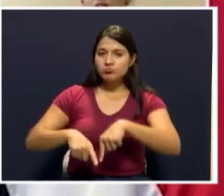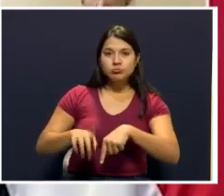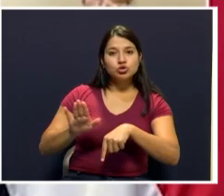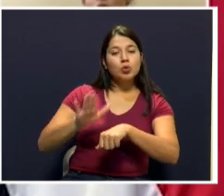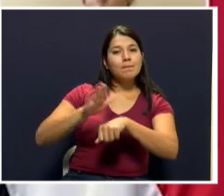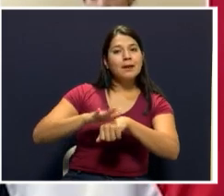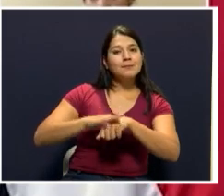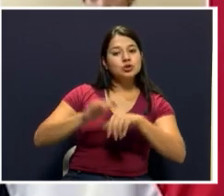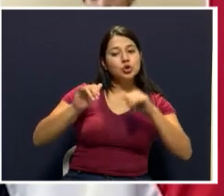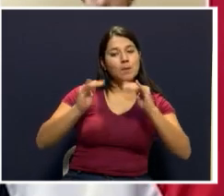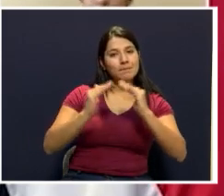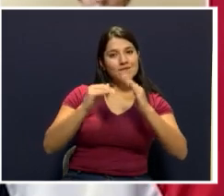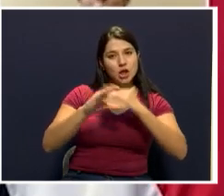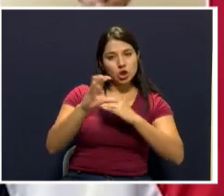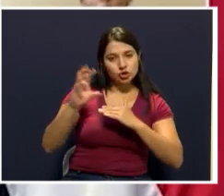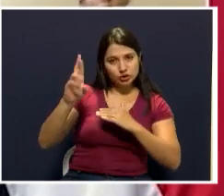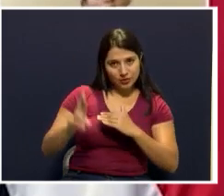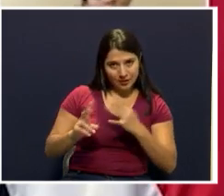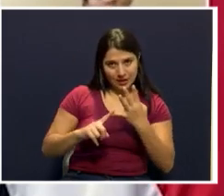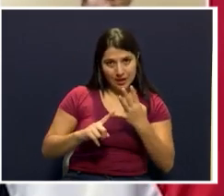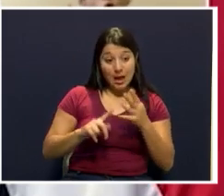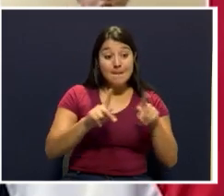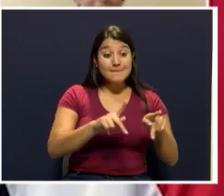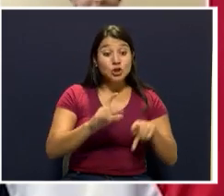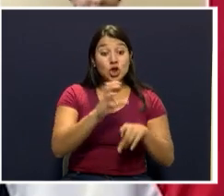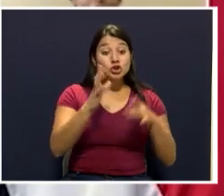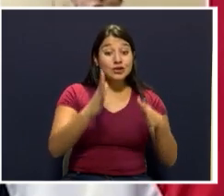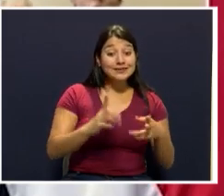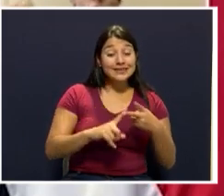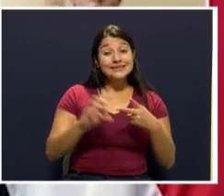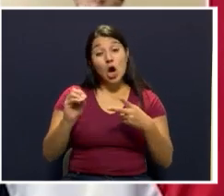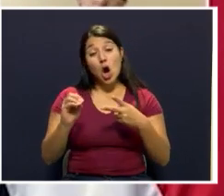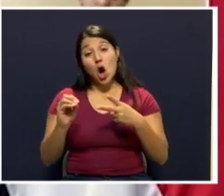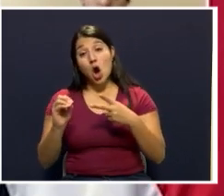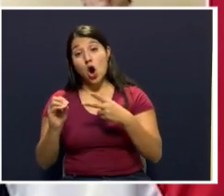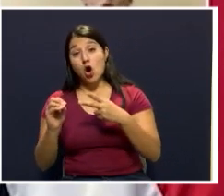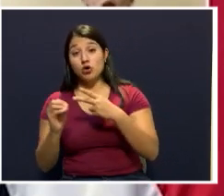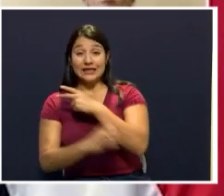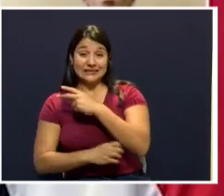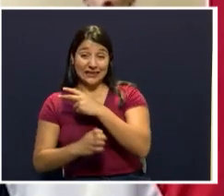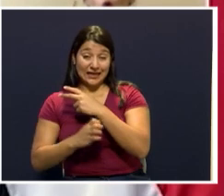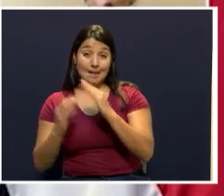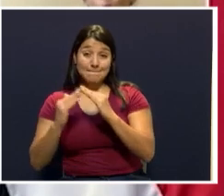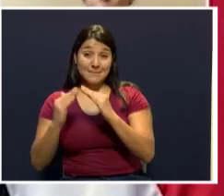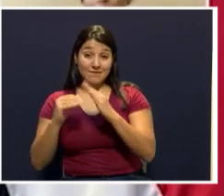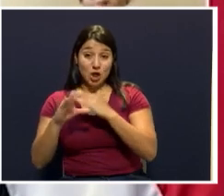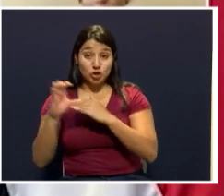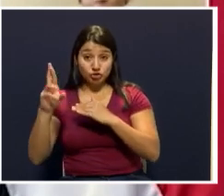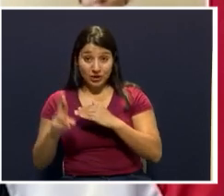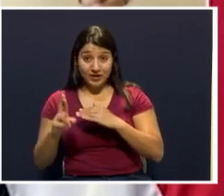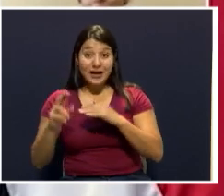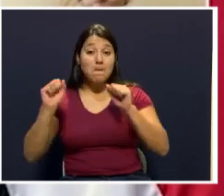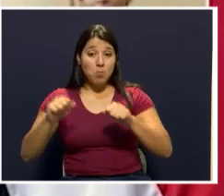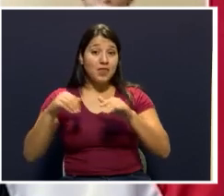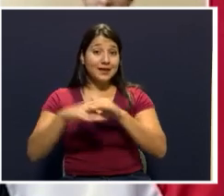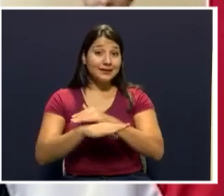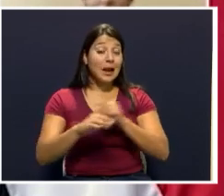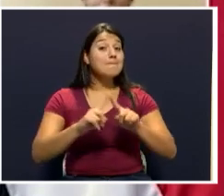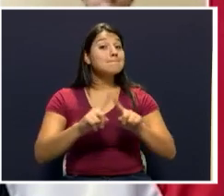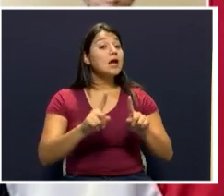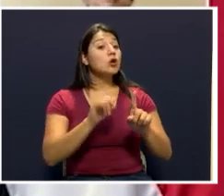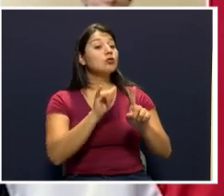personas costarricenses y residentes que retornen al país, se les notificará una orden sanitaria por 14 días. No